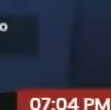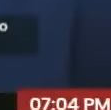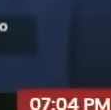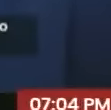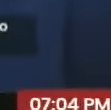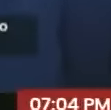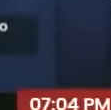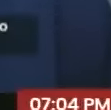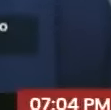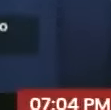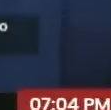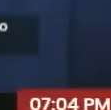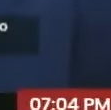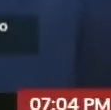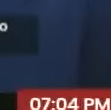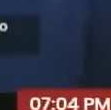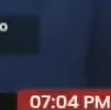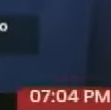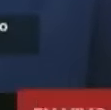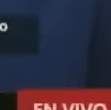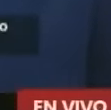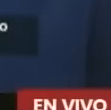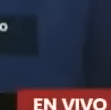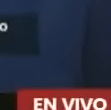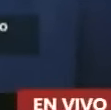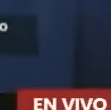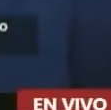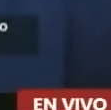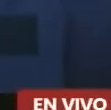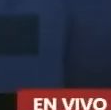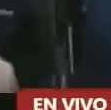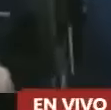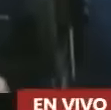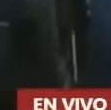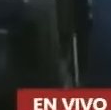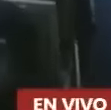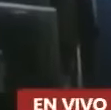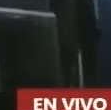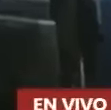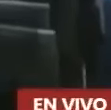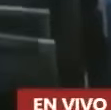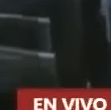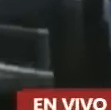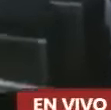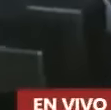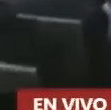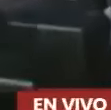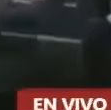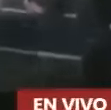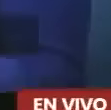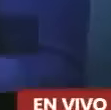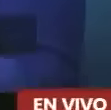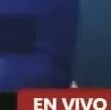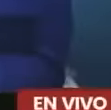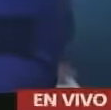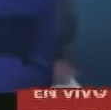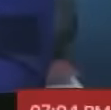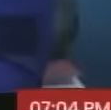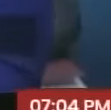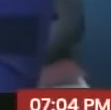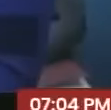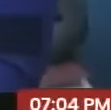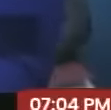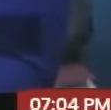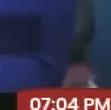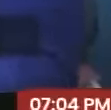Evidentemente la parte económica que respecta al Esequibo, que es muy importante para nosotros, por cuanto no solo es la parte energética, la parte